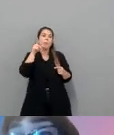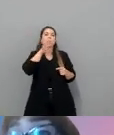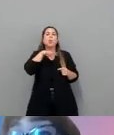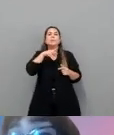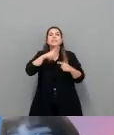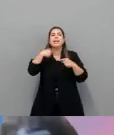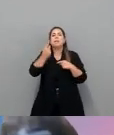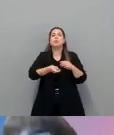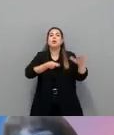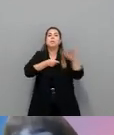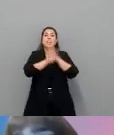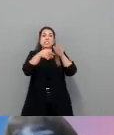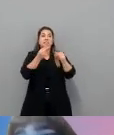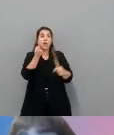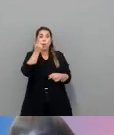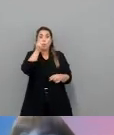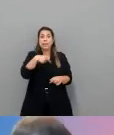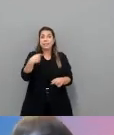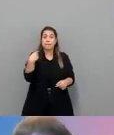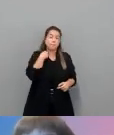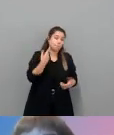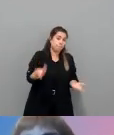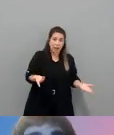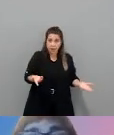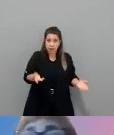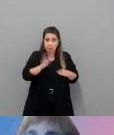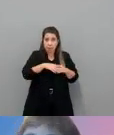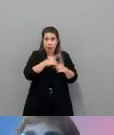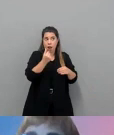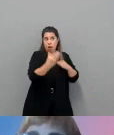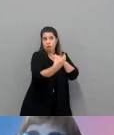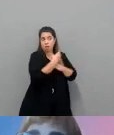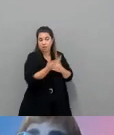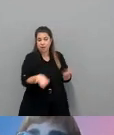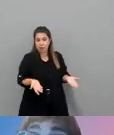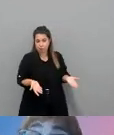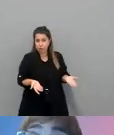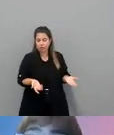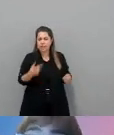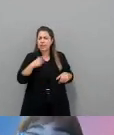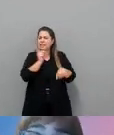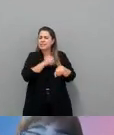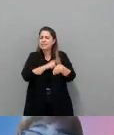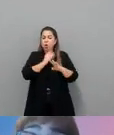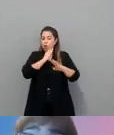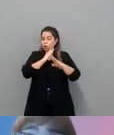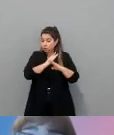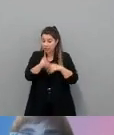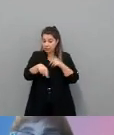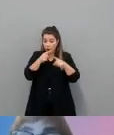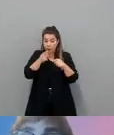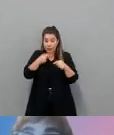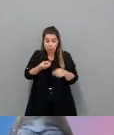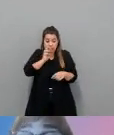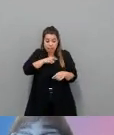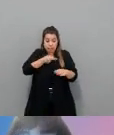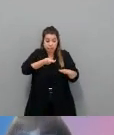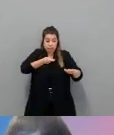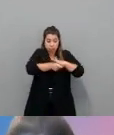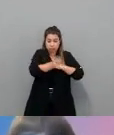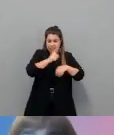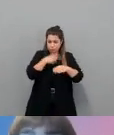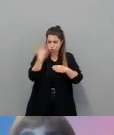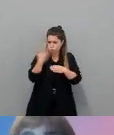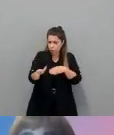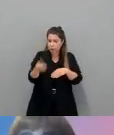pues vais a perder un mes, básicamente, de abono de la prestación CUME, ¿vale? Y tenemos tiempo suficiente para solicitarla dentro de los 3 meses y, sobre todo,